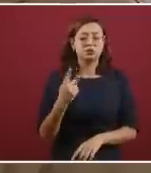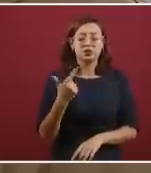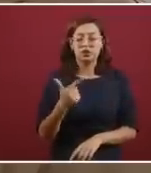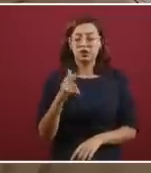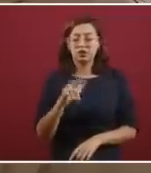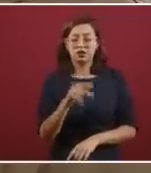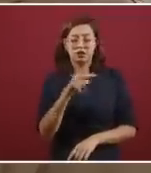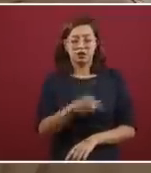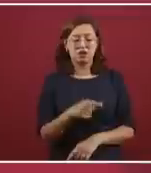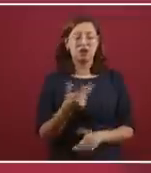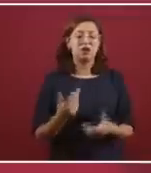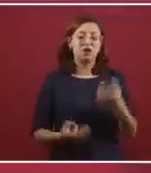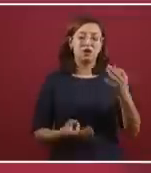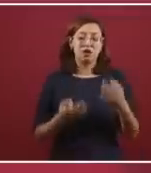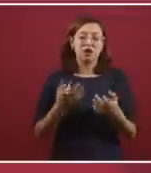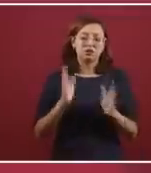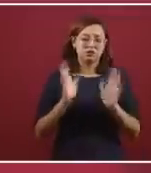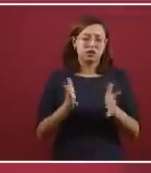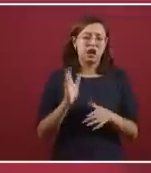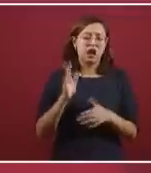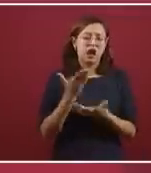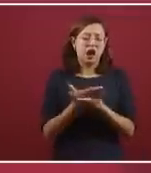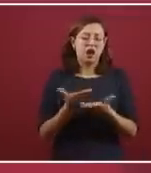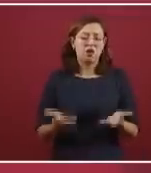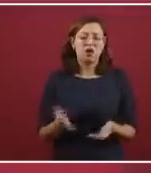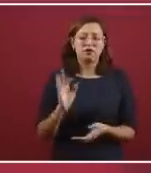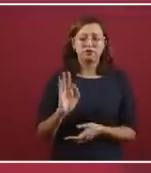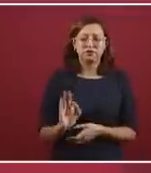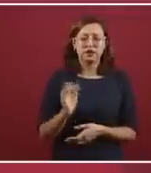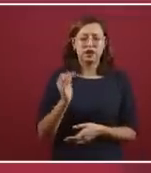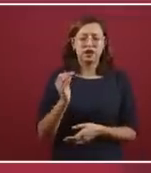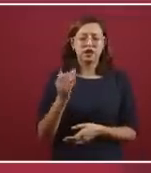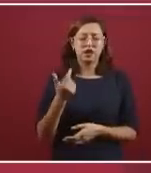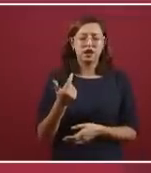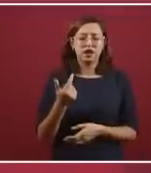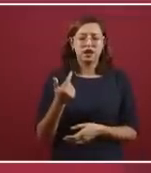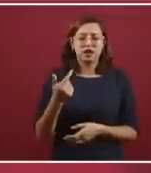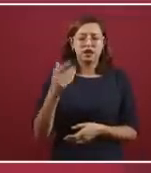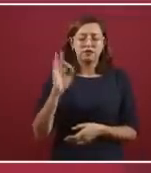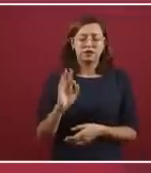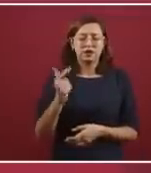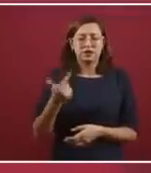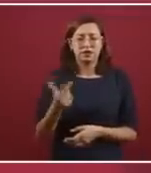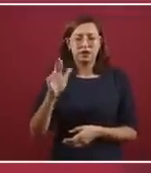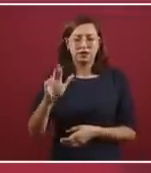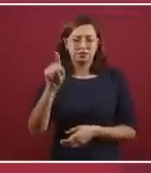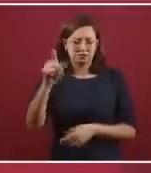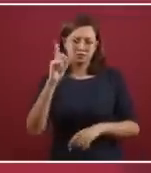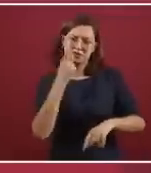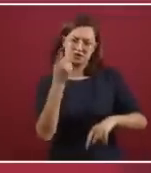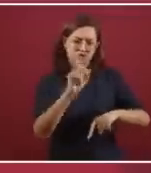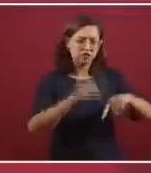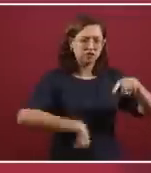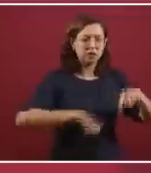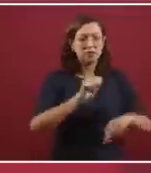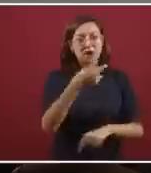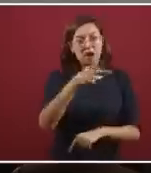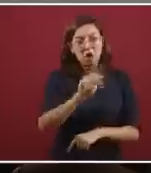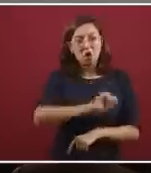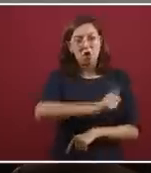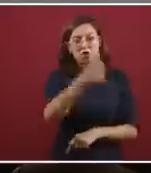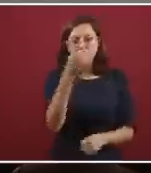es fiscal ordenó el retiro de esos servicios de escolta de protección sin embargo un juez lo amparado para que se mantenga